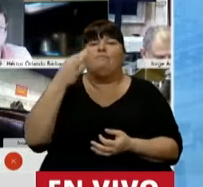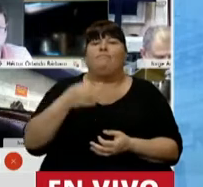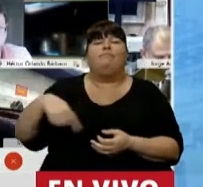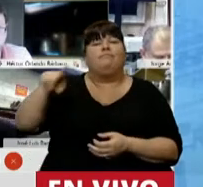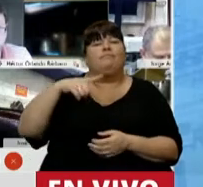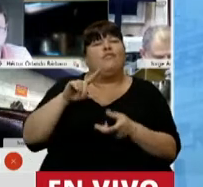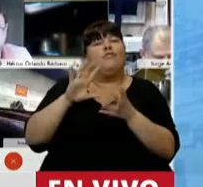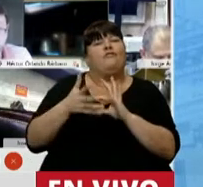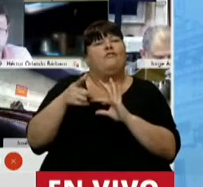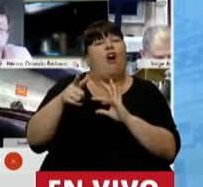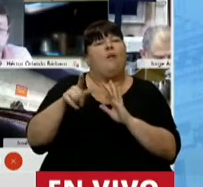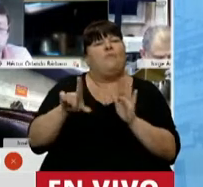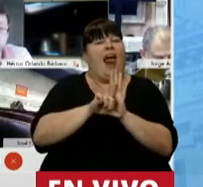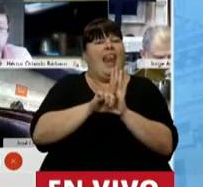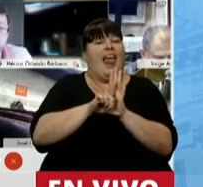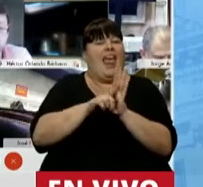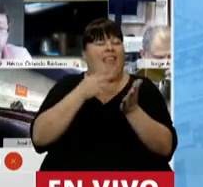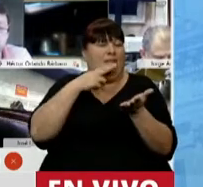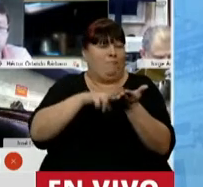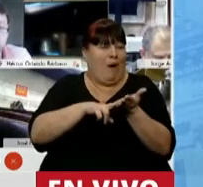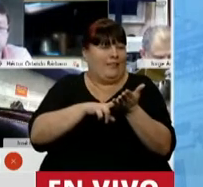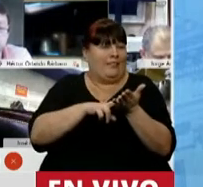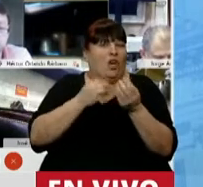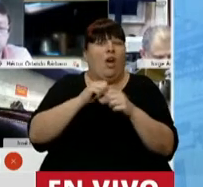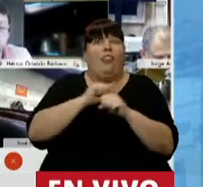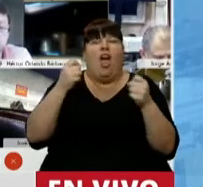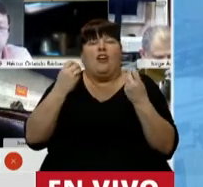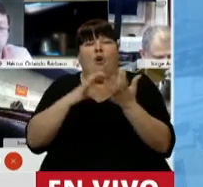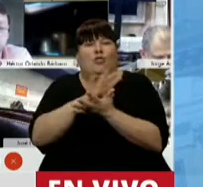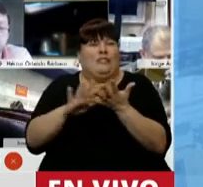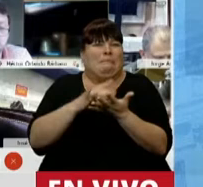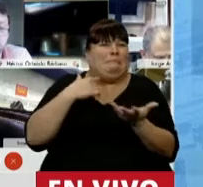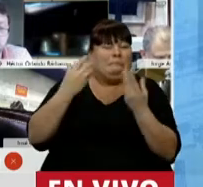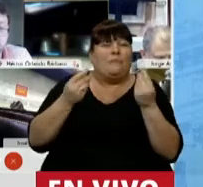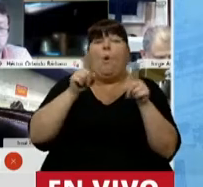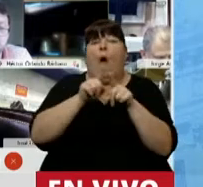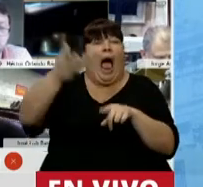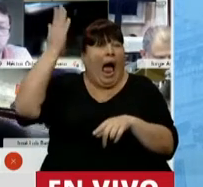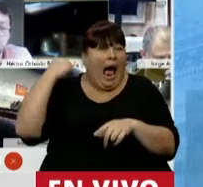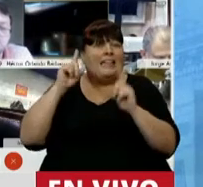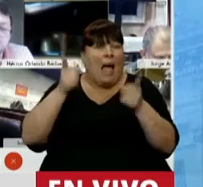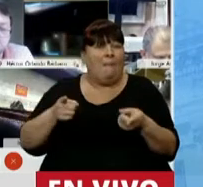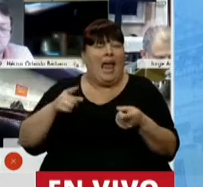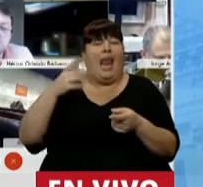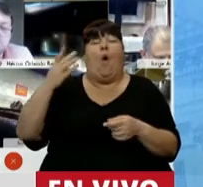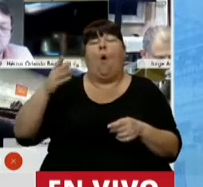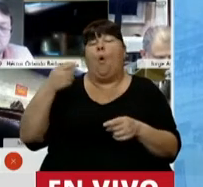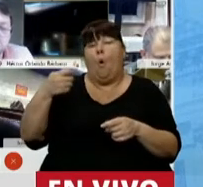que es una medida fiscal, un manotazo, como le dieron el manotazo a los